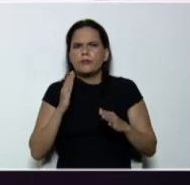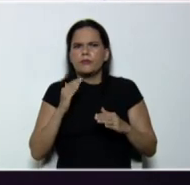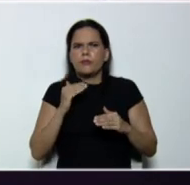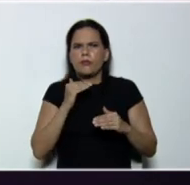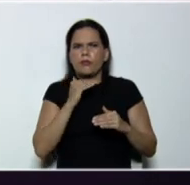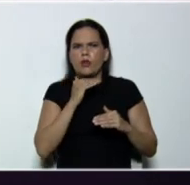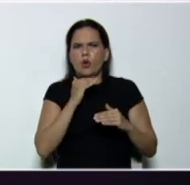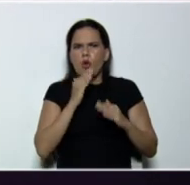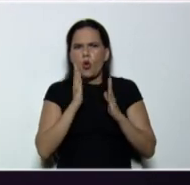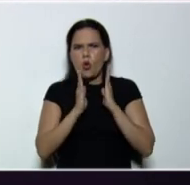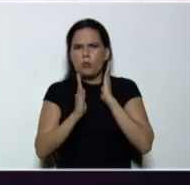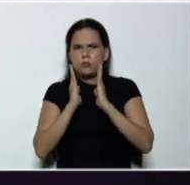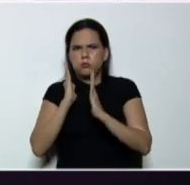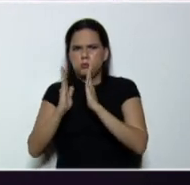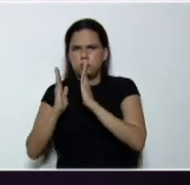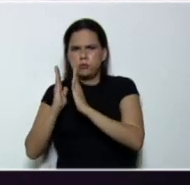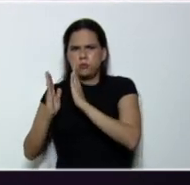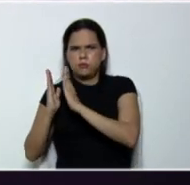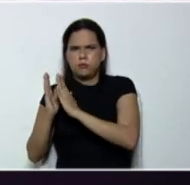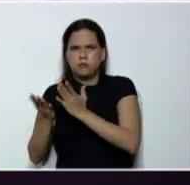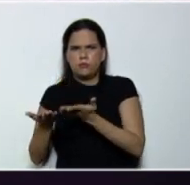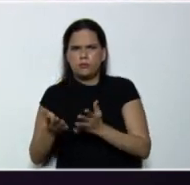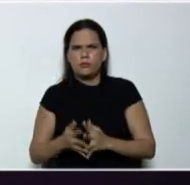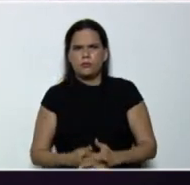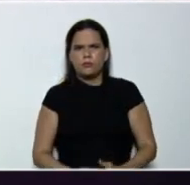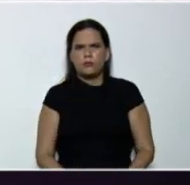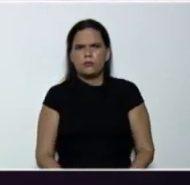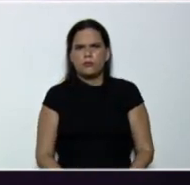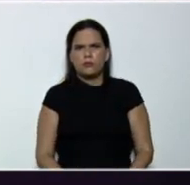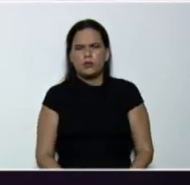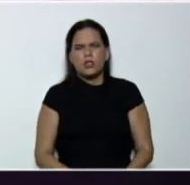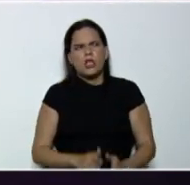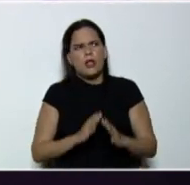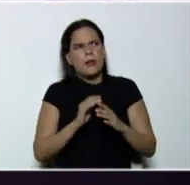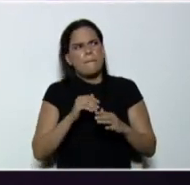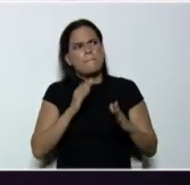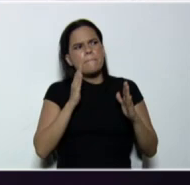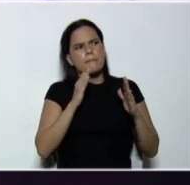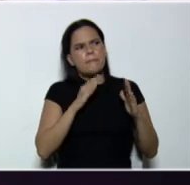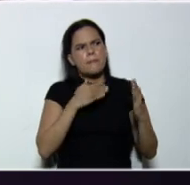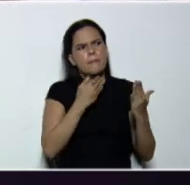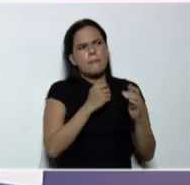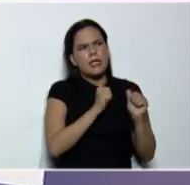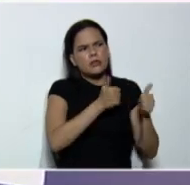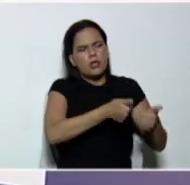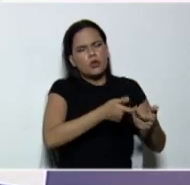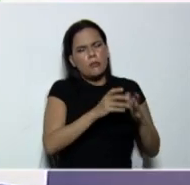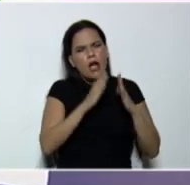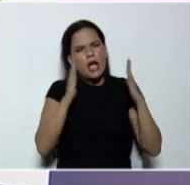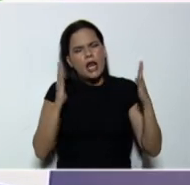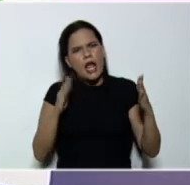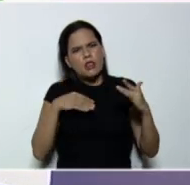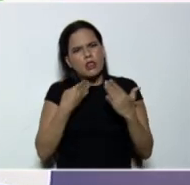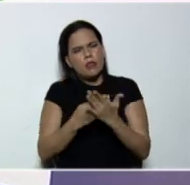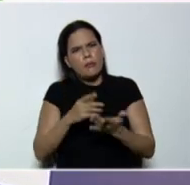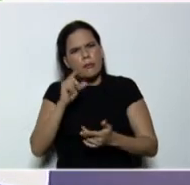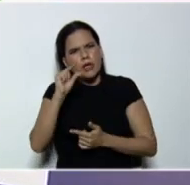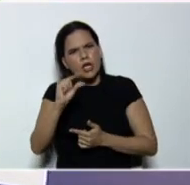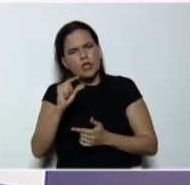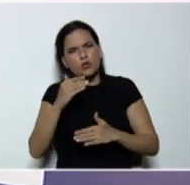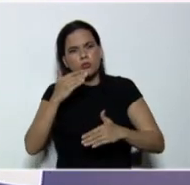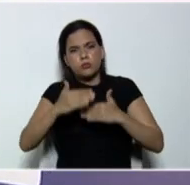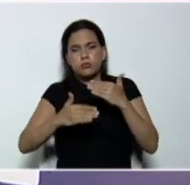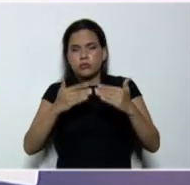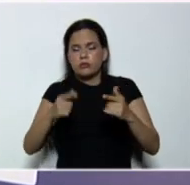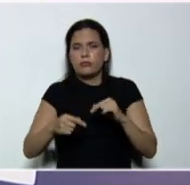los ordenamos, en este caso lo estamos ordenando del más grande al más pequeño, ¿verdad? Son procesos